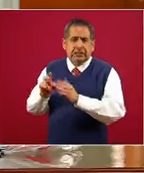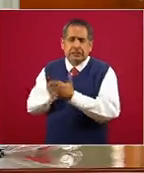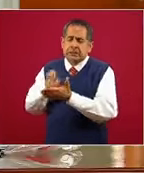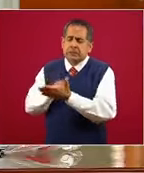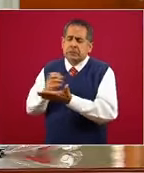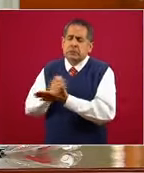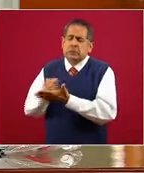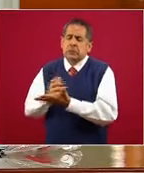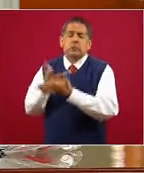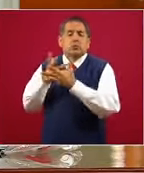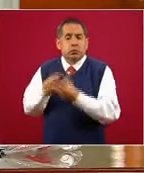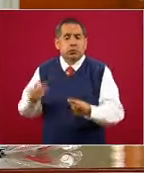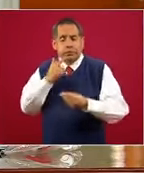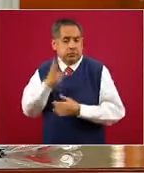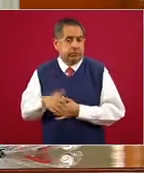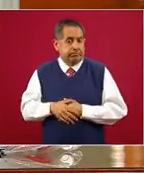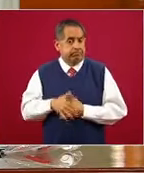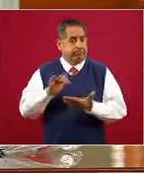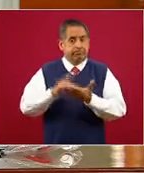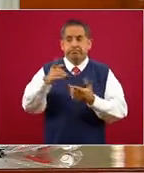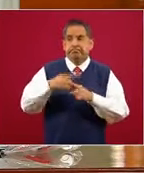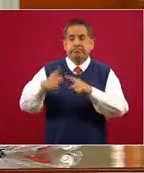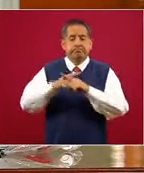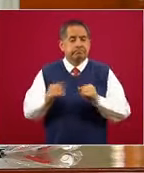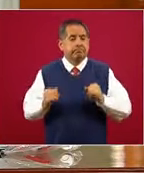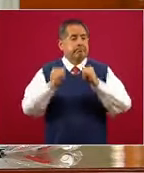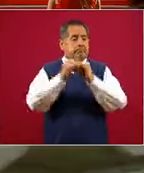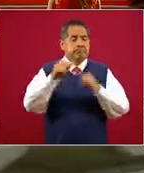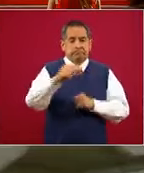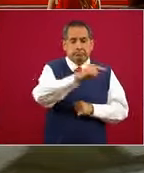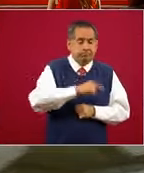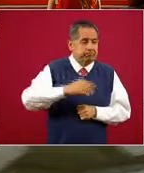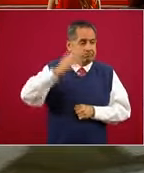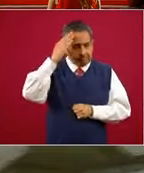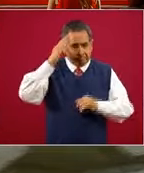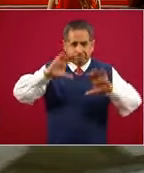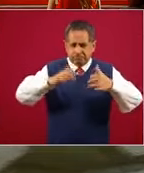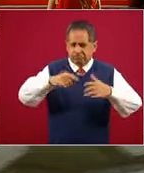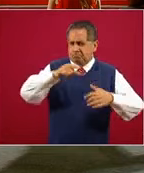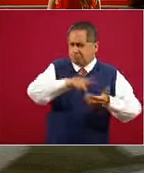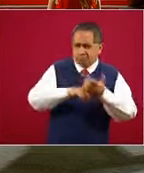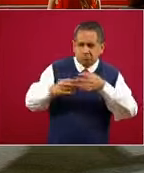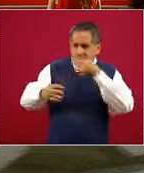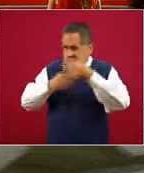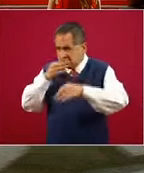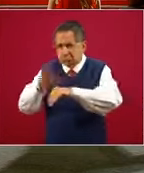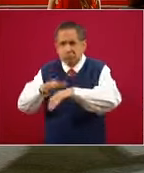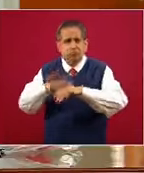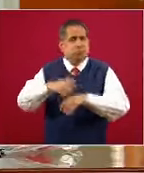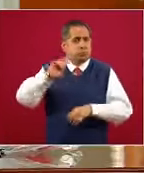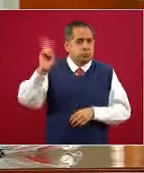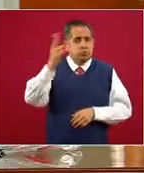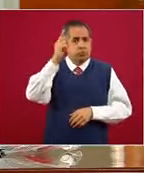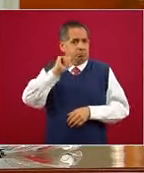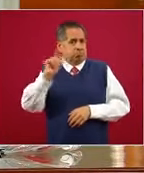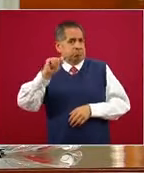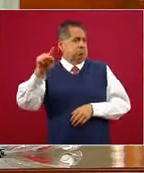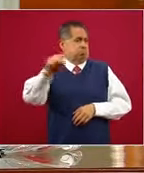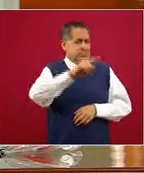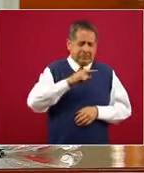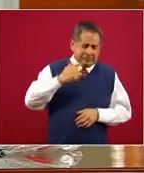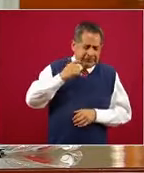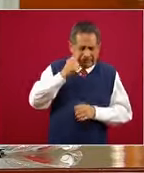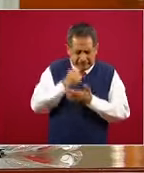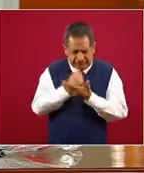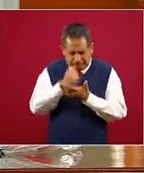nuevamente a agradecer a la colaboración de las instituciones, a los líderes comunitarios, a los líderes académicos que han dado y